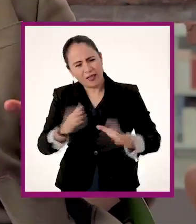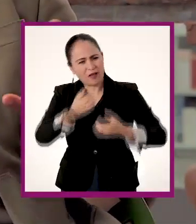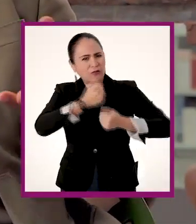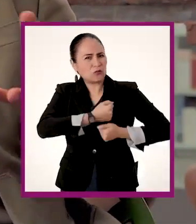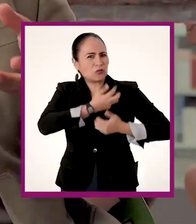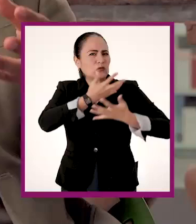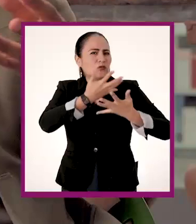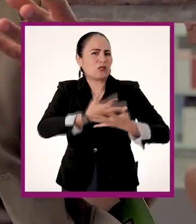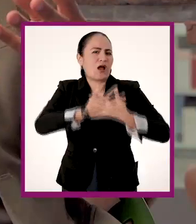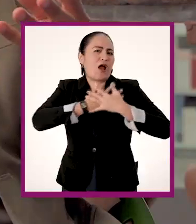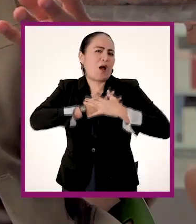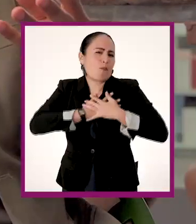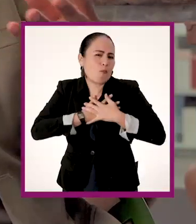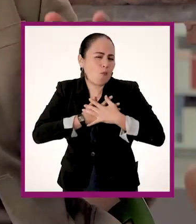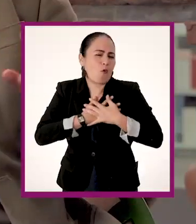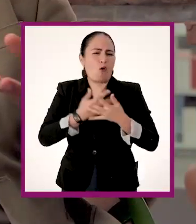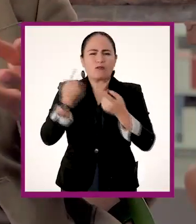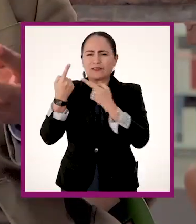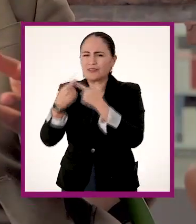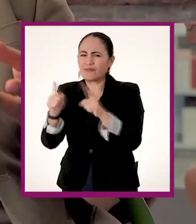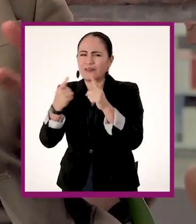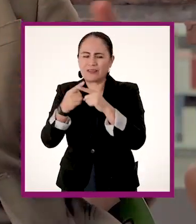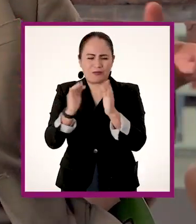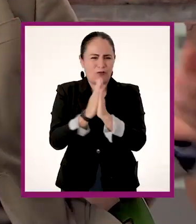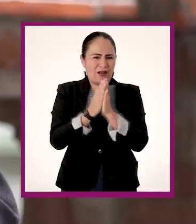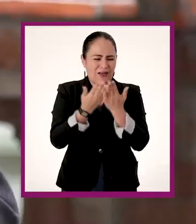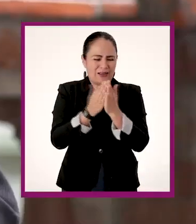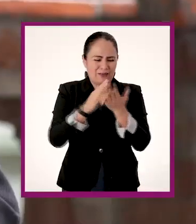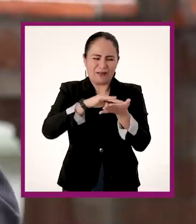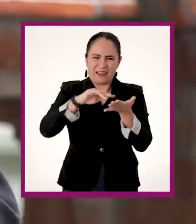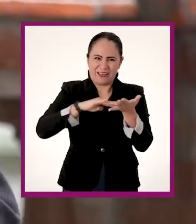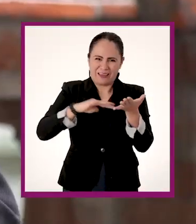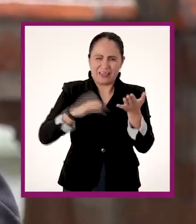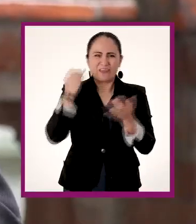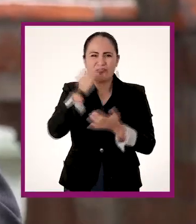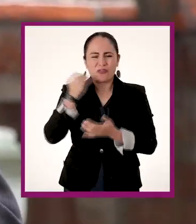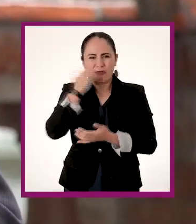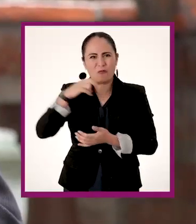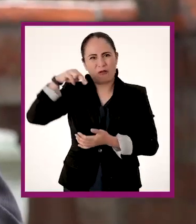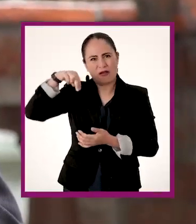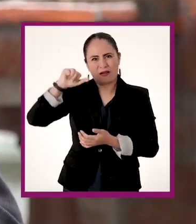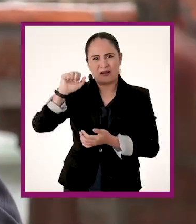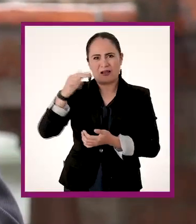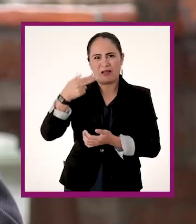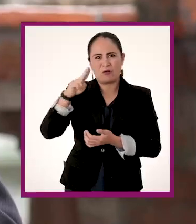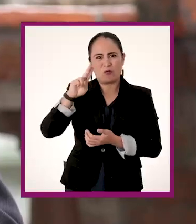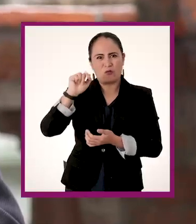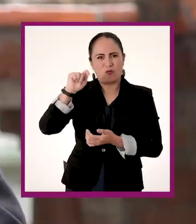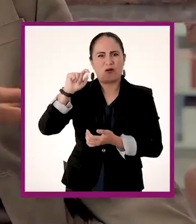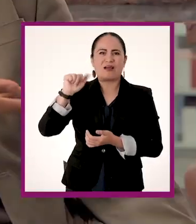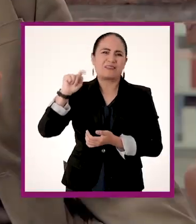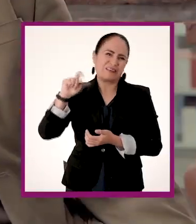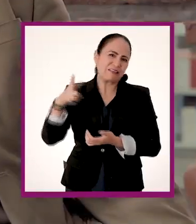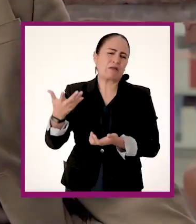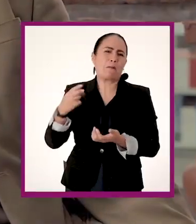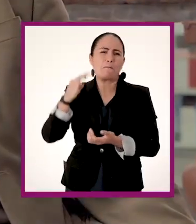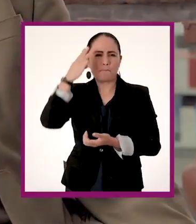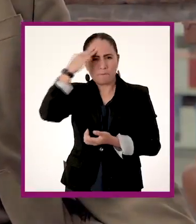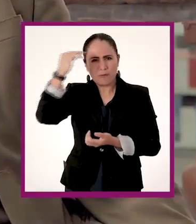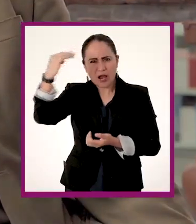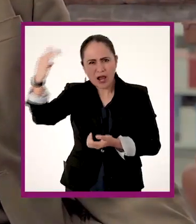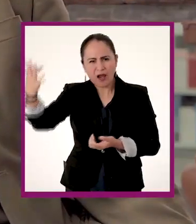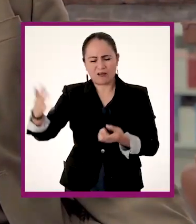romances, a la poesía y la literatura en náhuatl o en maya o en